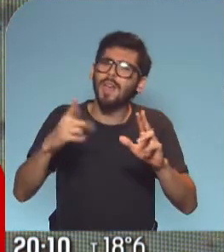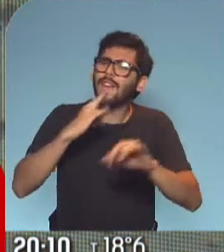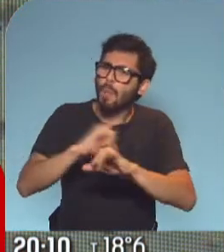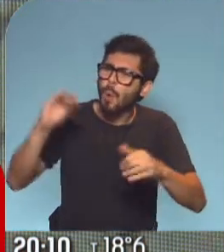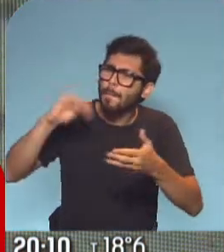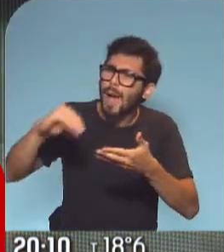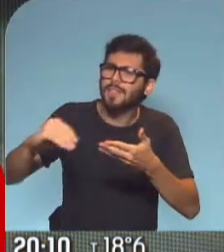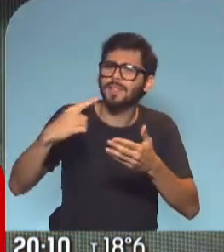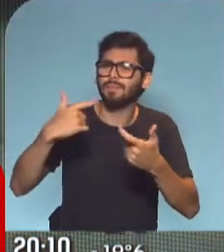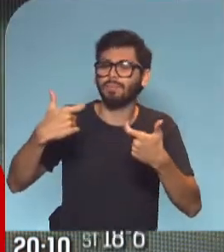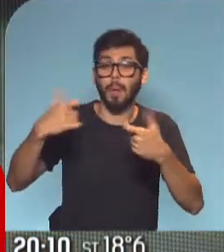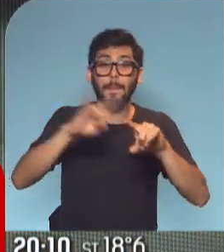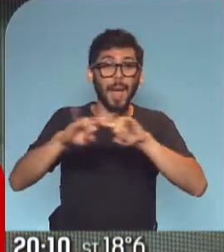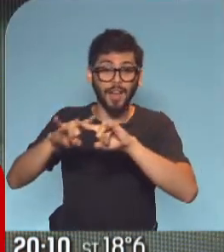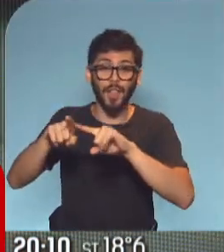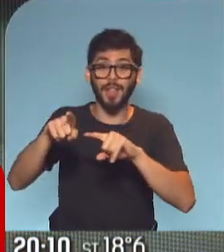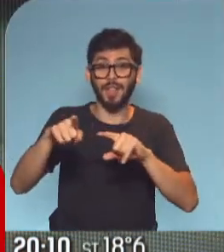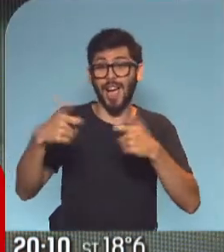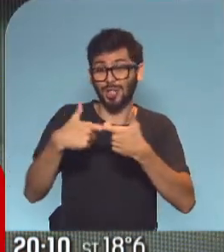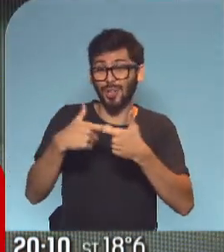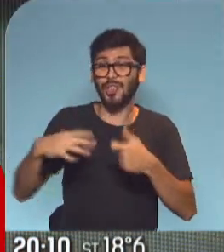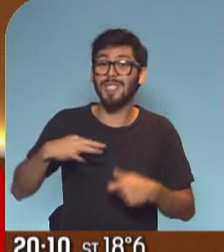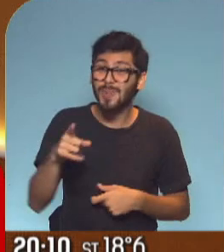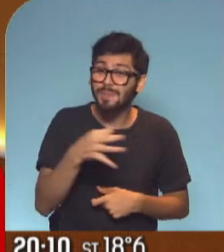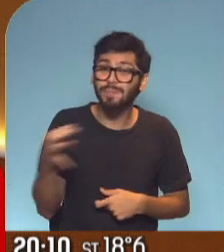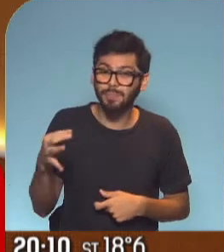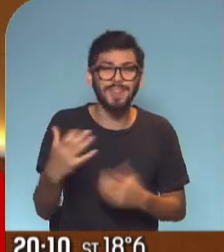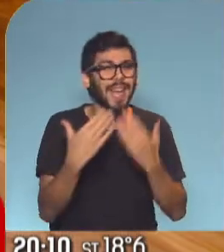por la Igualdad y la Justicia sobre los censos y el trabajo que hacen ustedes también en la zona. Gracias por estar aquí.